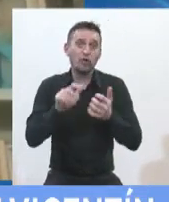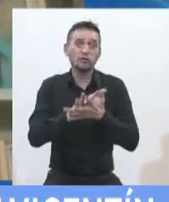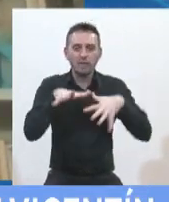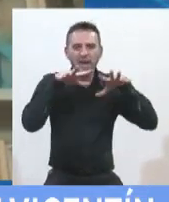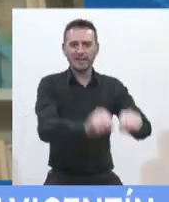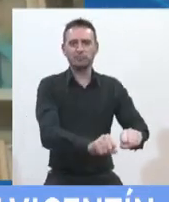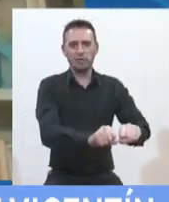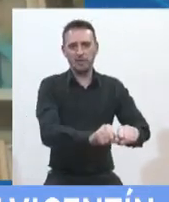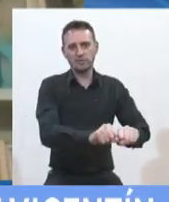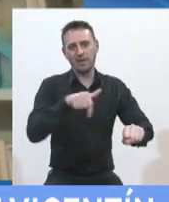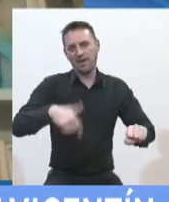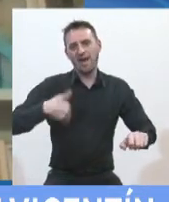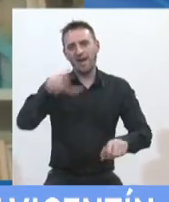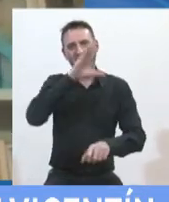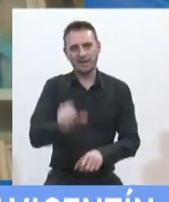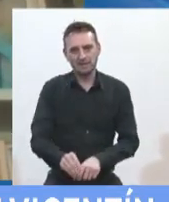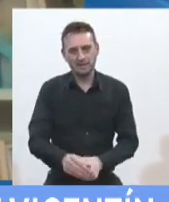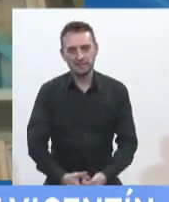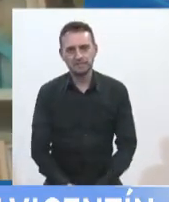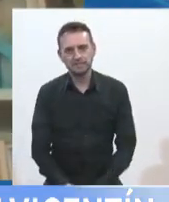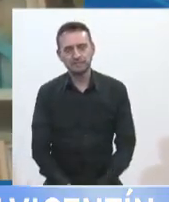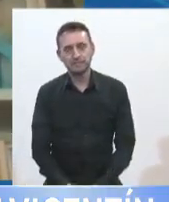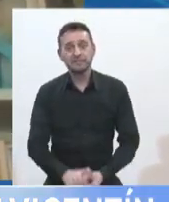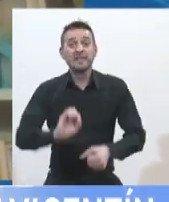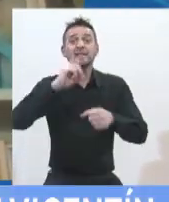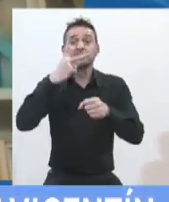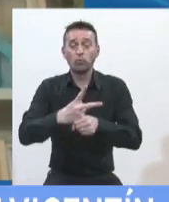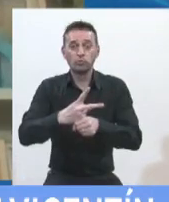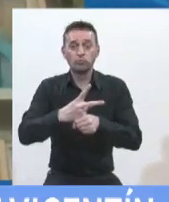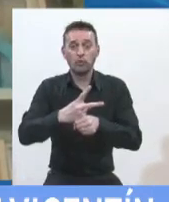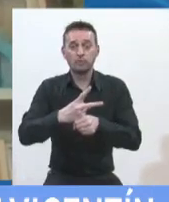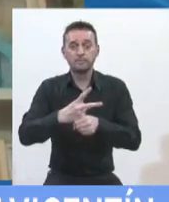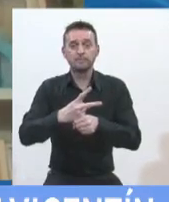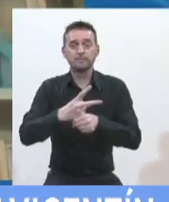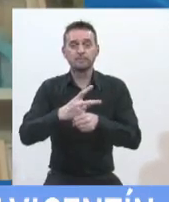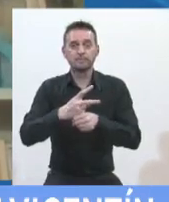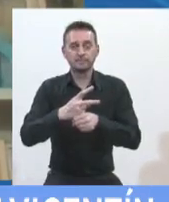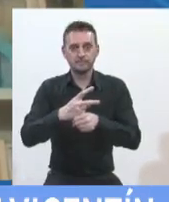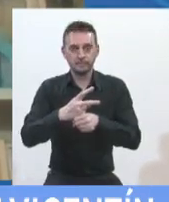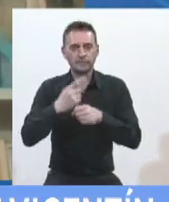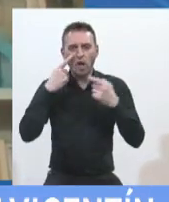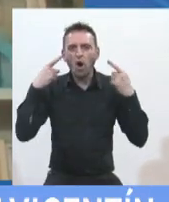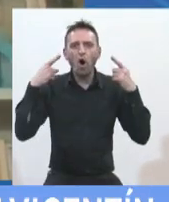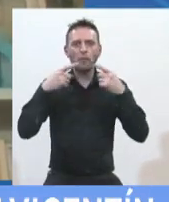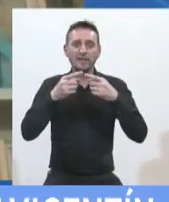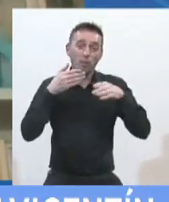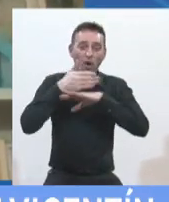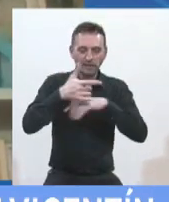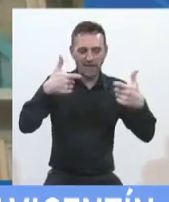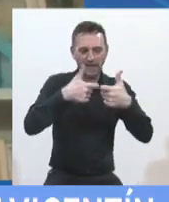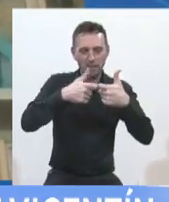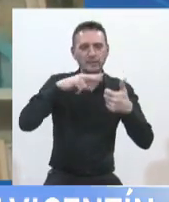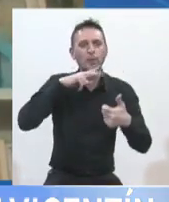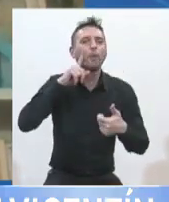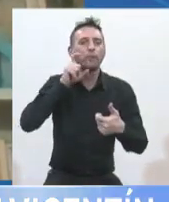expropiaciones en la argentina segundo entrar en el objetivo de entrar a vicentín para